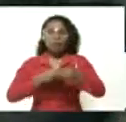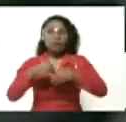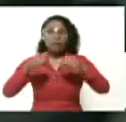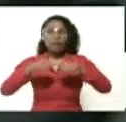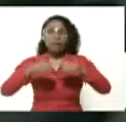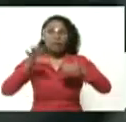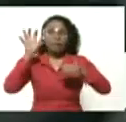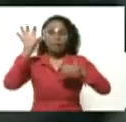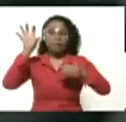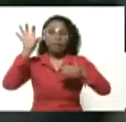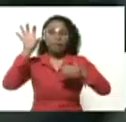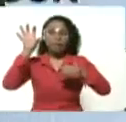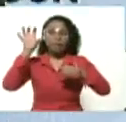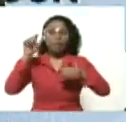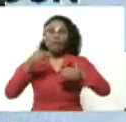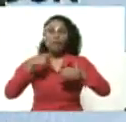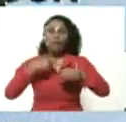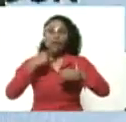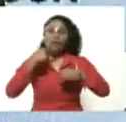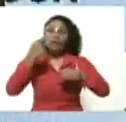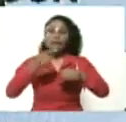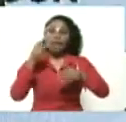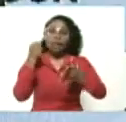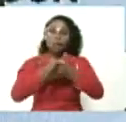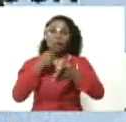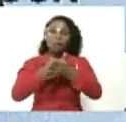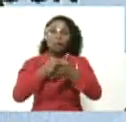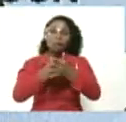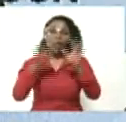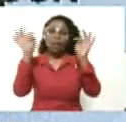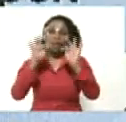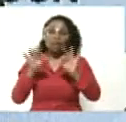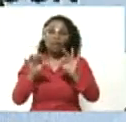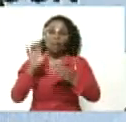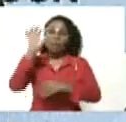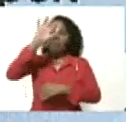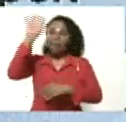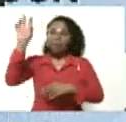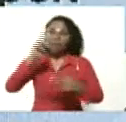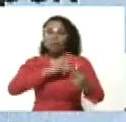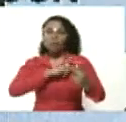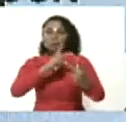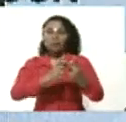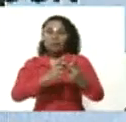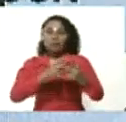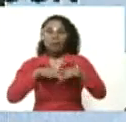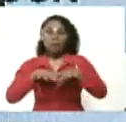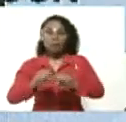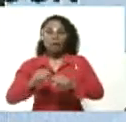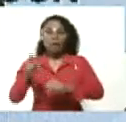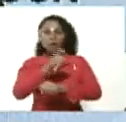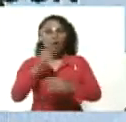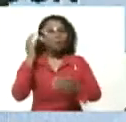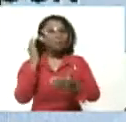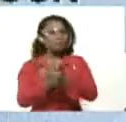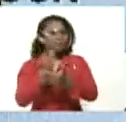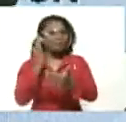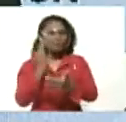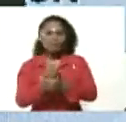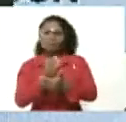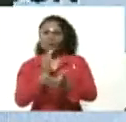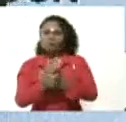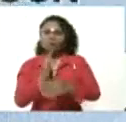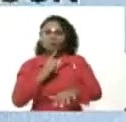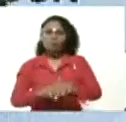país. Les decía que la lucha por el sentido por parte de países con voluntad imperial ha buscado siempre, al tiempo